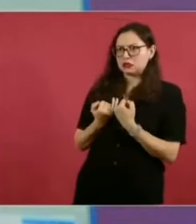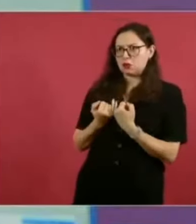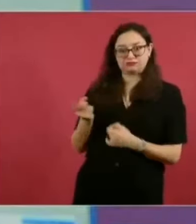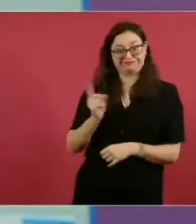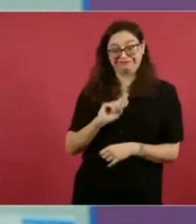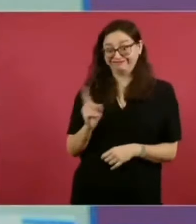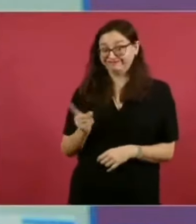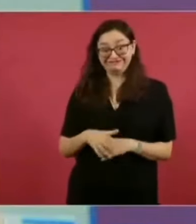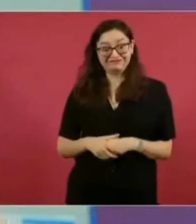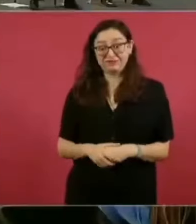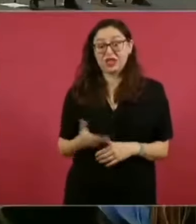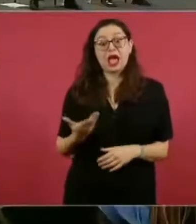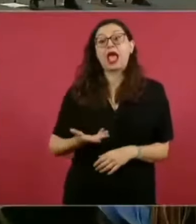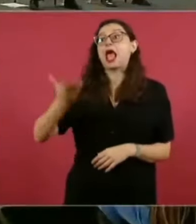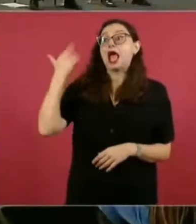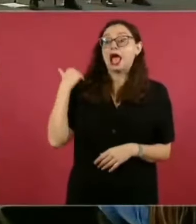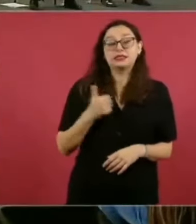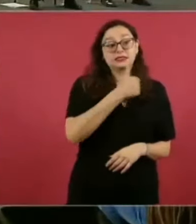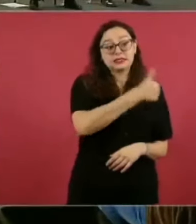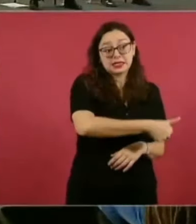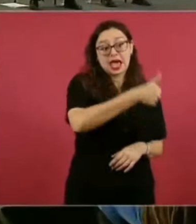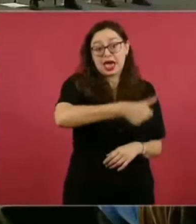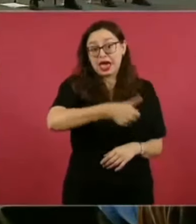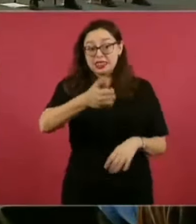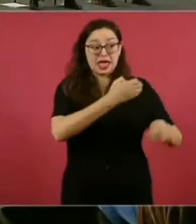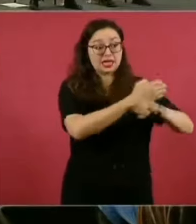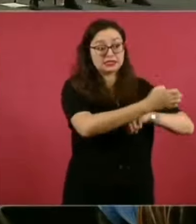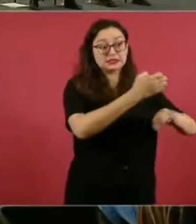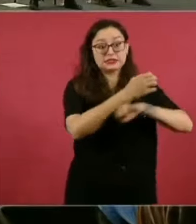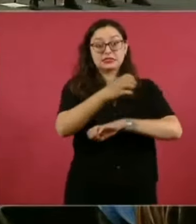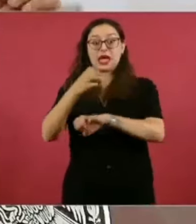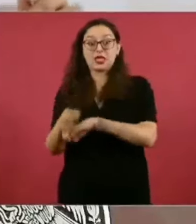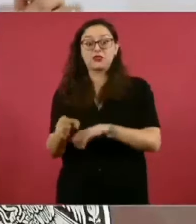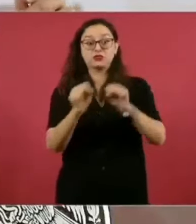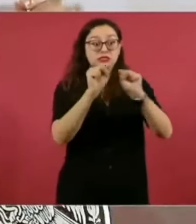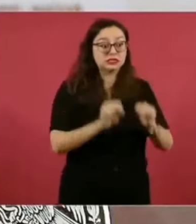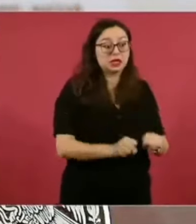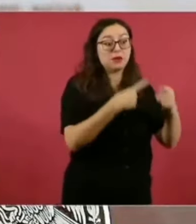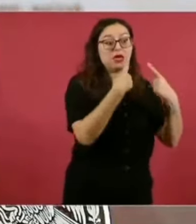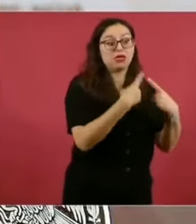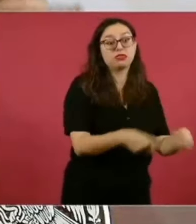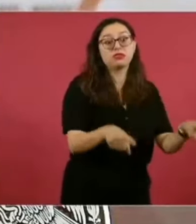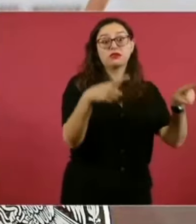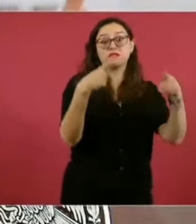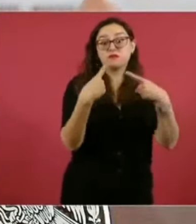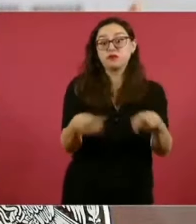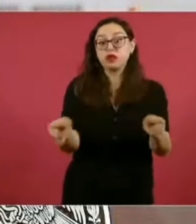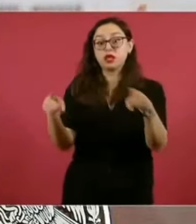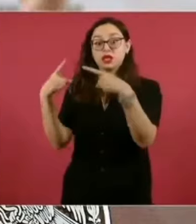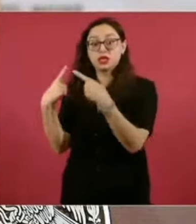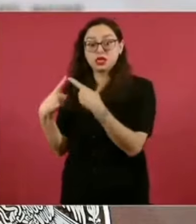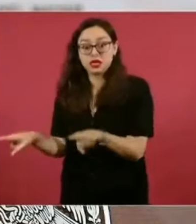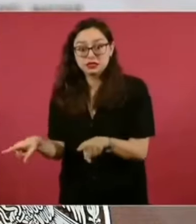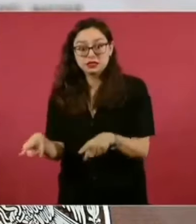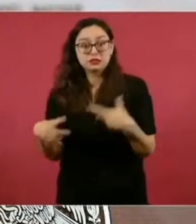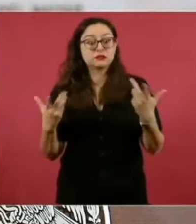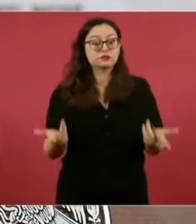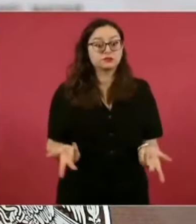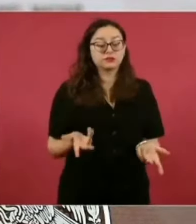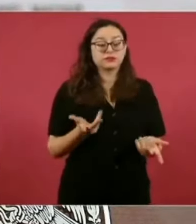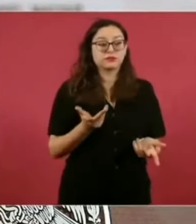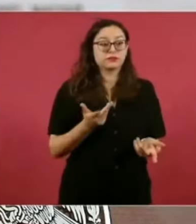era así. Cada estado tenía un catálogo distinto, cada estado tenía incluso formas de tratar la misma